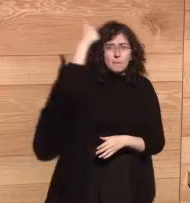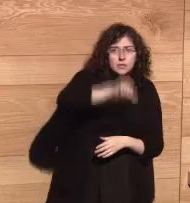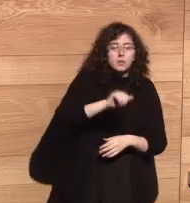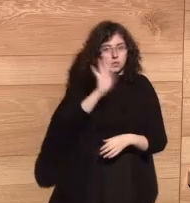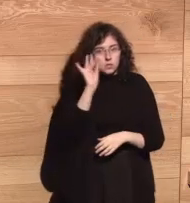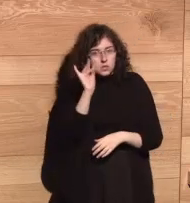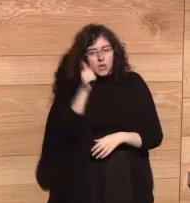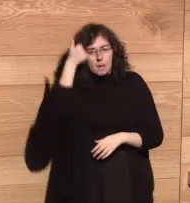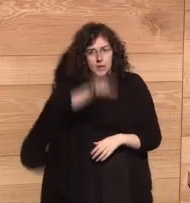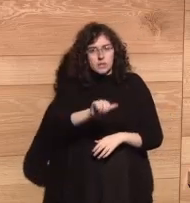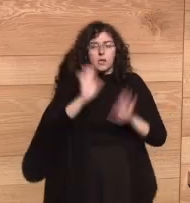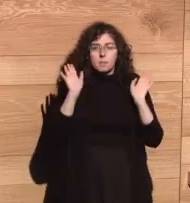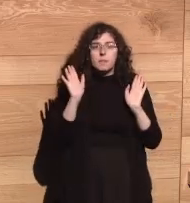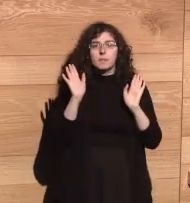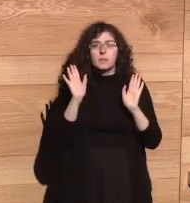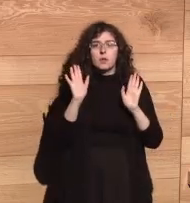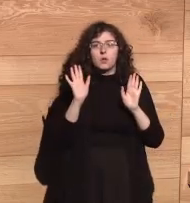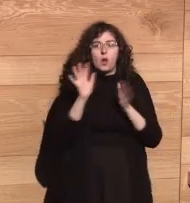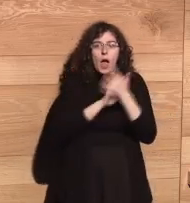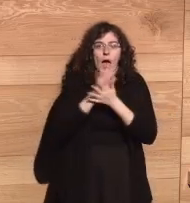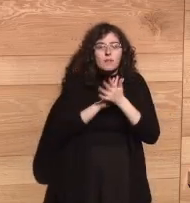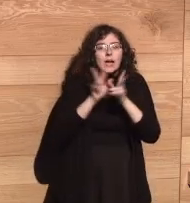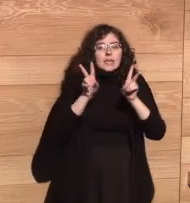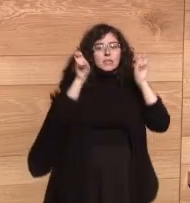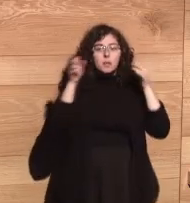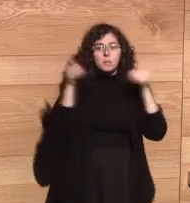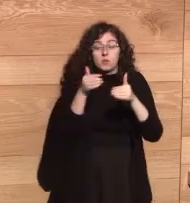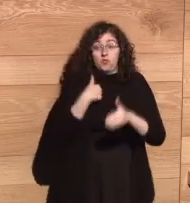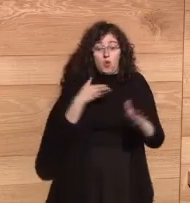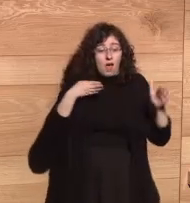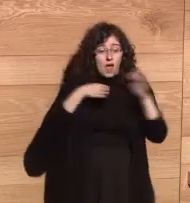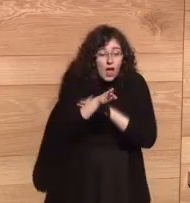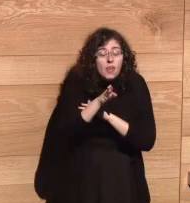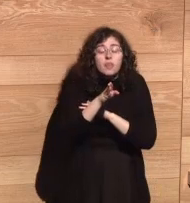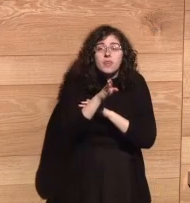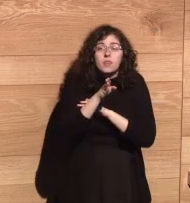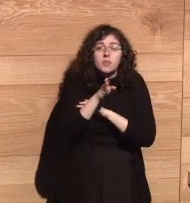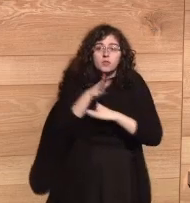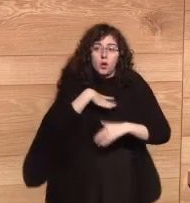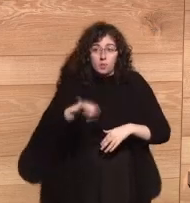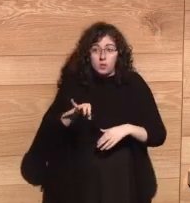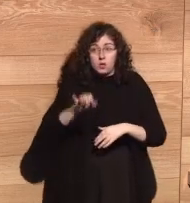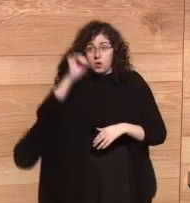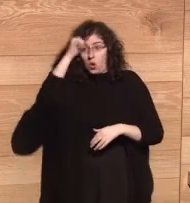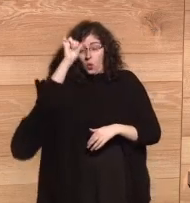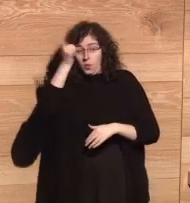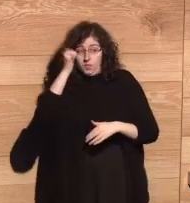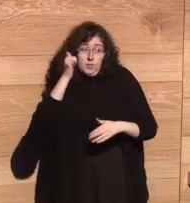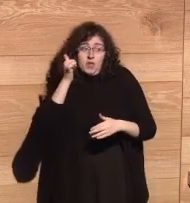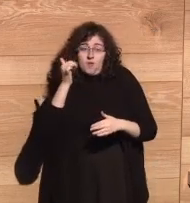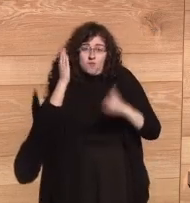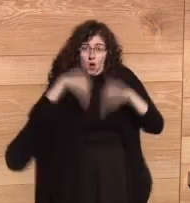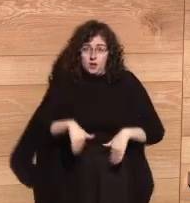pues es machista, ¿no? Pero a la hora de cubrir una situación, pues yo me he encontrado con unos accesos que con los compañeros no tenían, vamos, y yo por supuesto me he frotado las